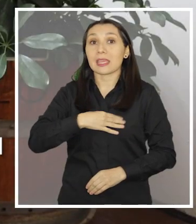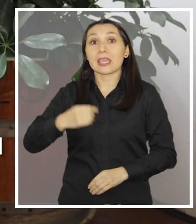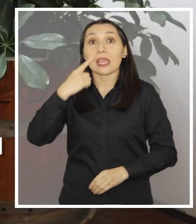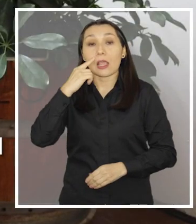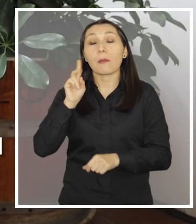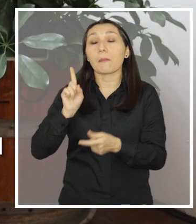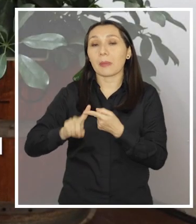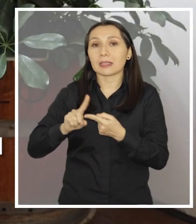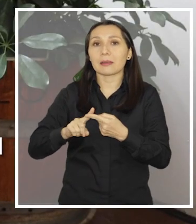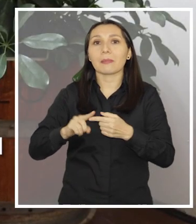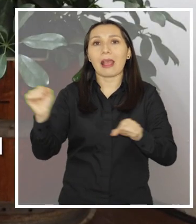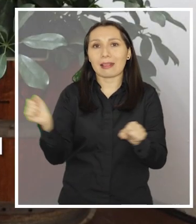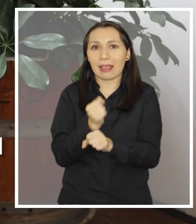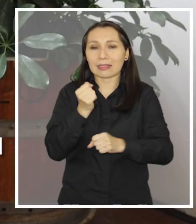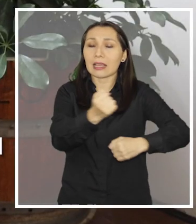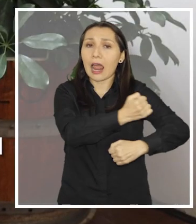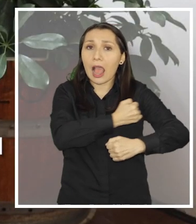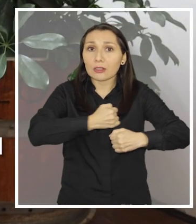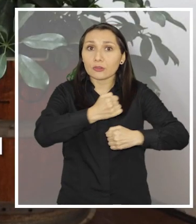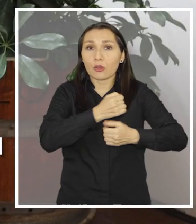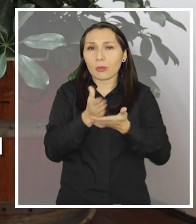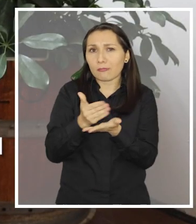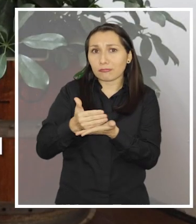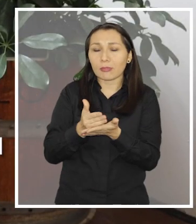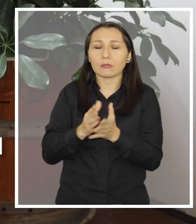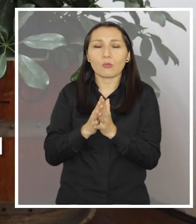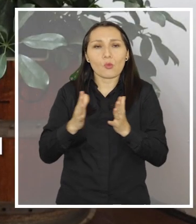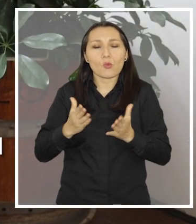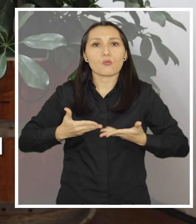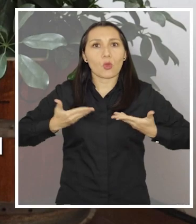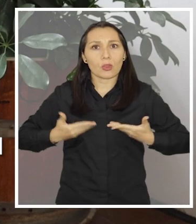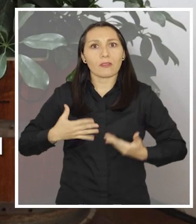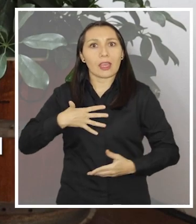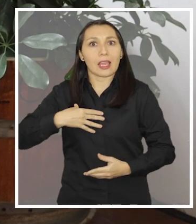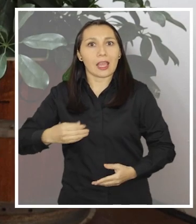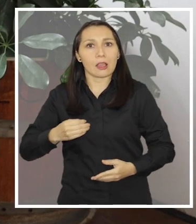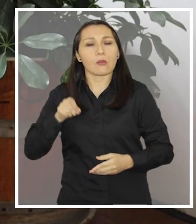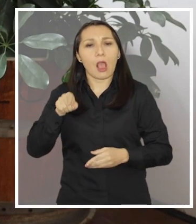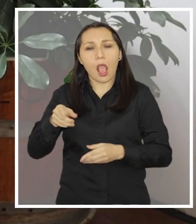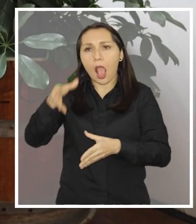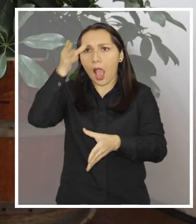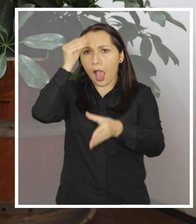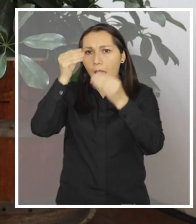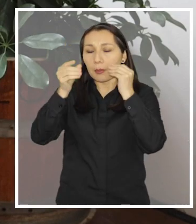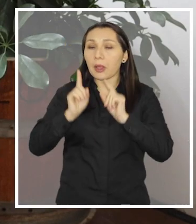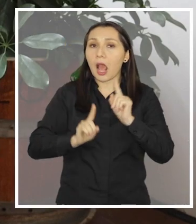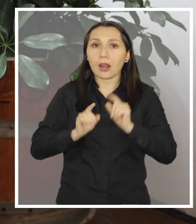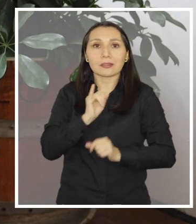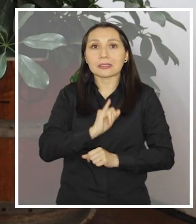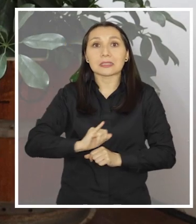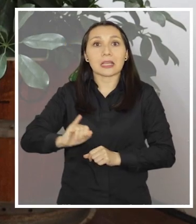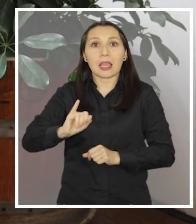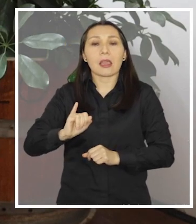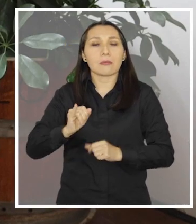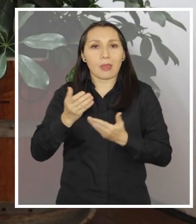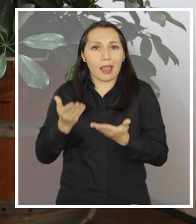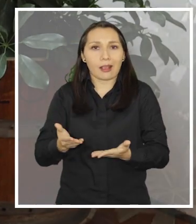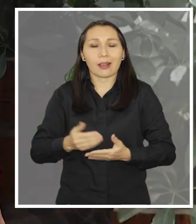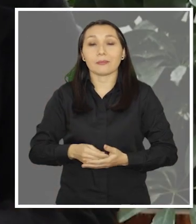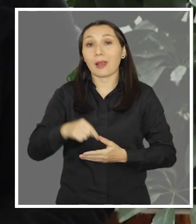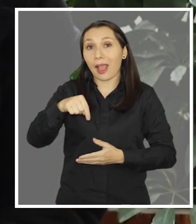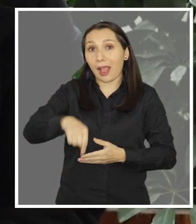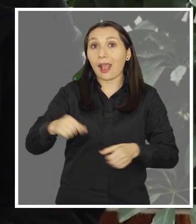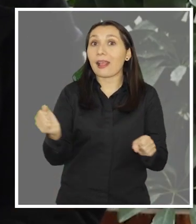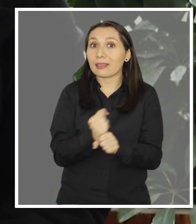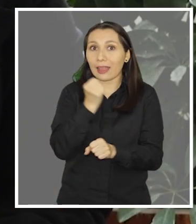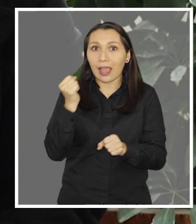hijo participó en el taller de gastronomía y para él fue de gran motivación, porque ahí iba a aprender algo que él siempre veía en televisión,